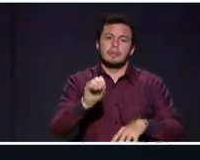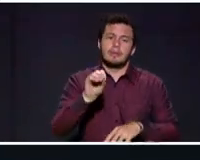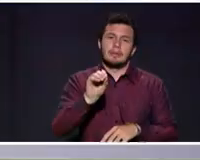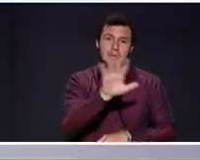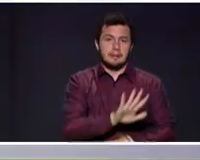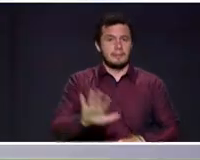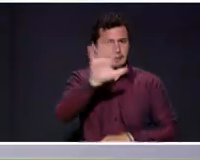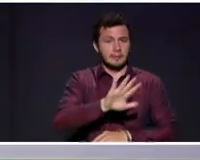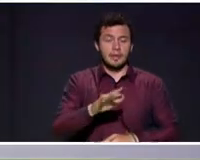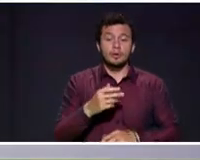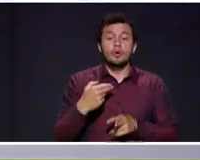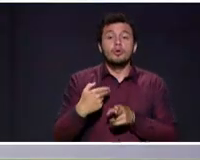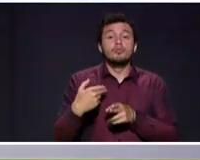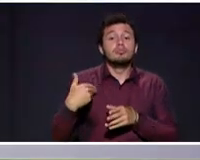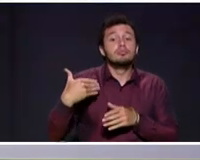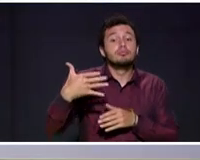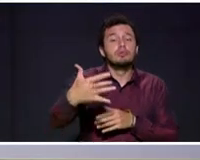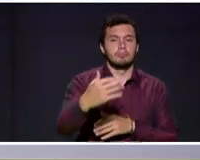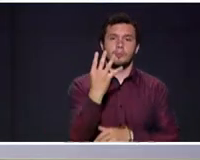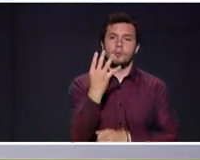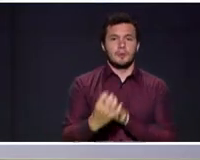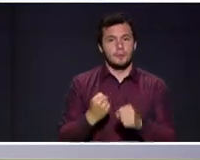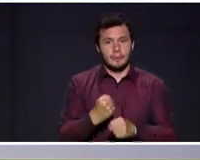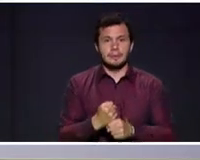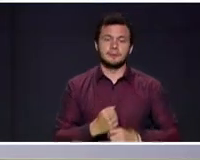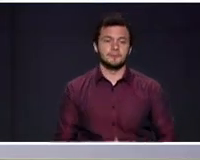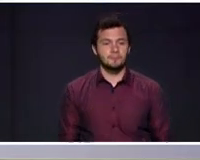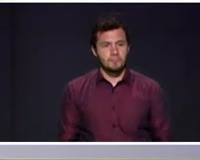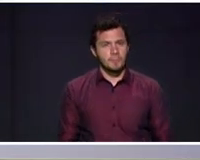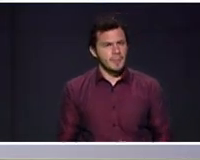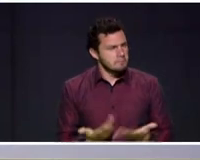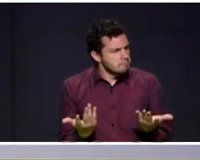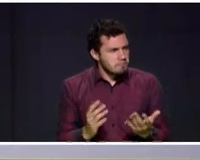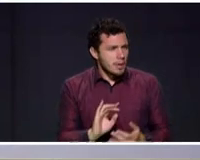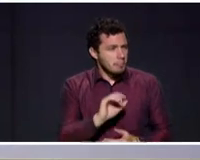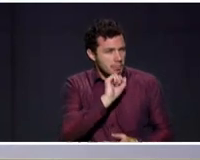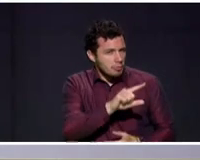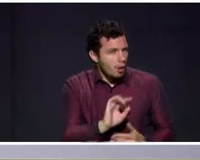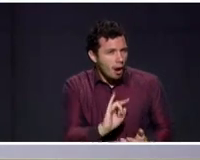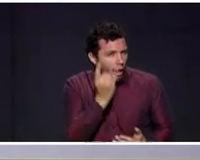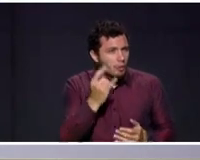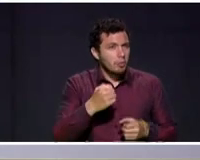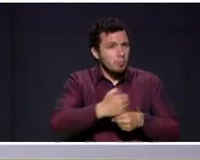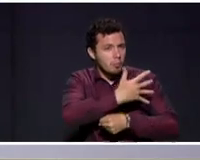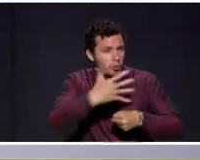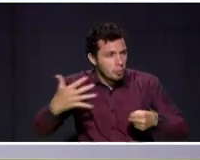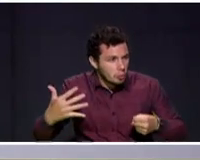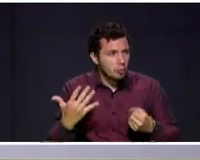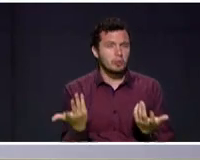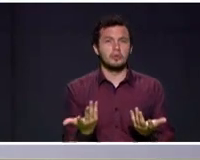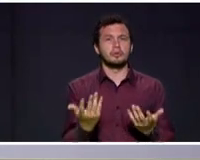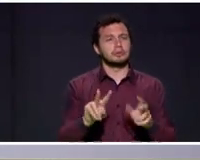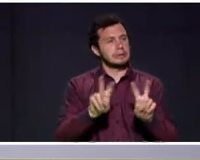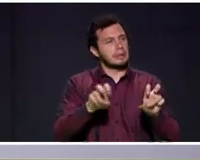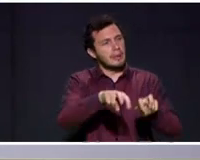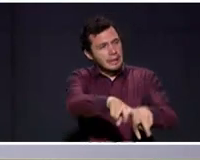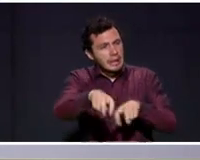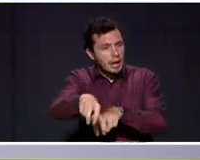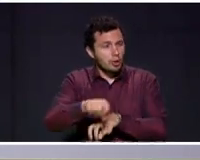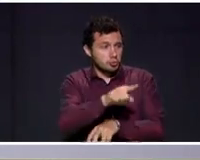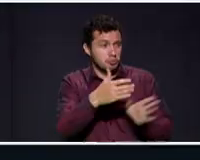años candidato alguna zona específica de antiguo que algunos productos puntuales que usted tenga dentro de su plan de gobierno con el tema del agro que quiera potenciar de alguna